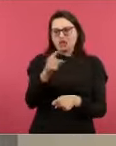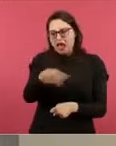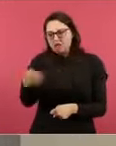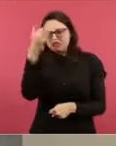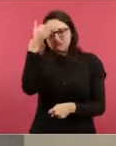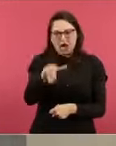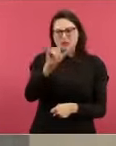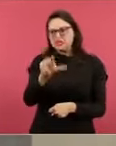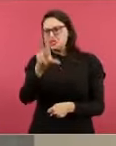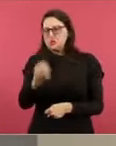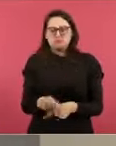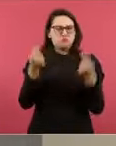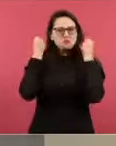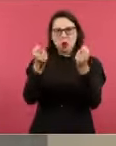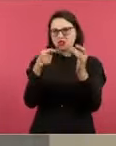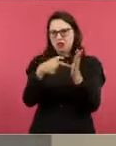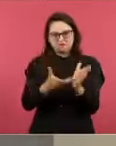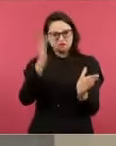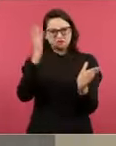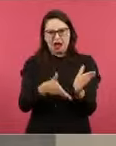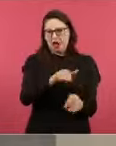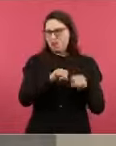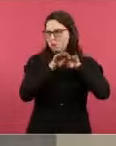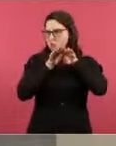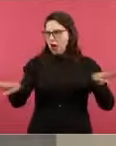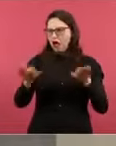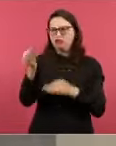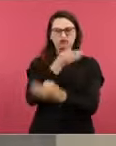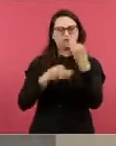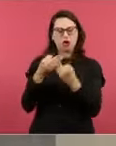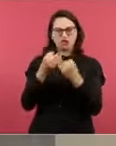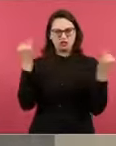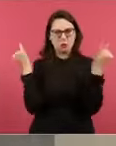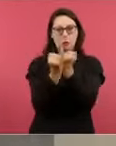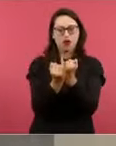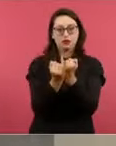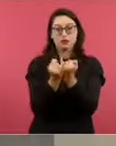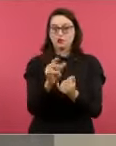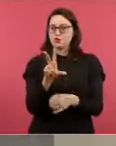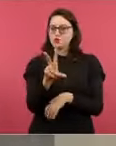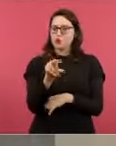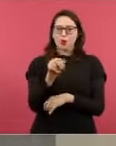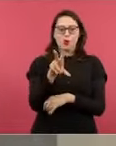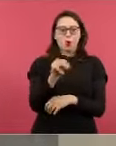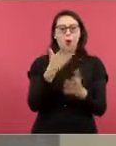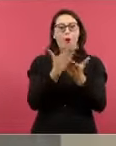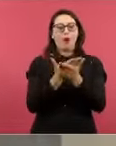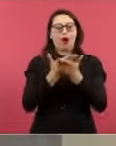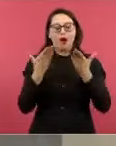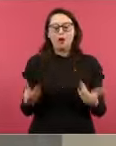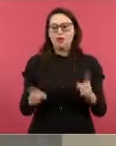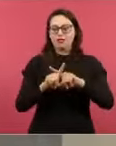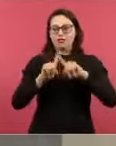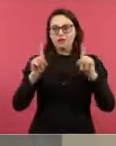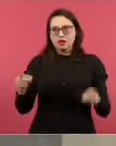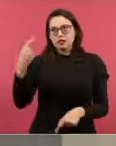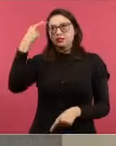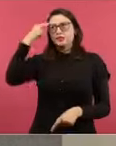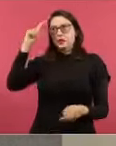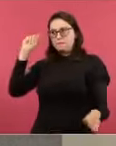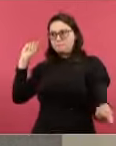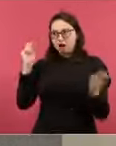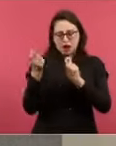y transformar la comunidad. Es ser solidarios, entrar en colectivo, en comunidad. Es otra manera